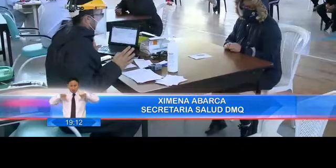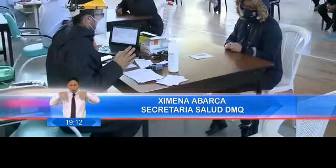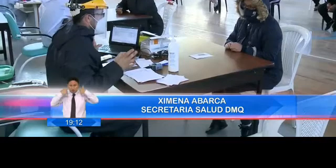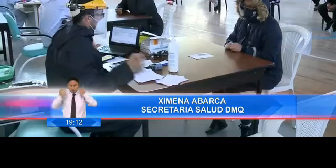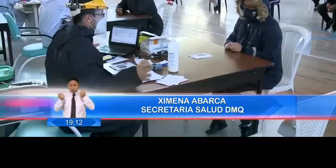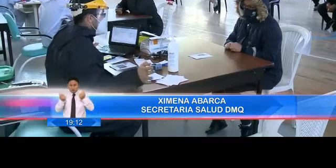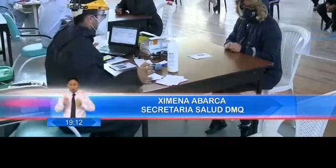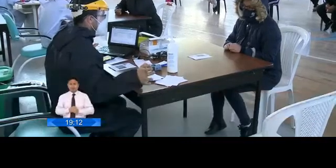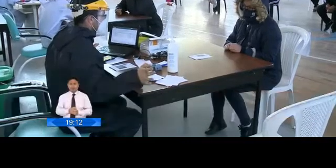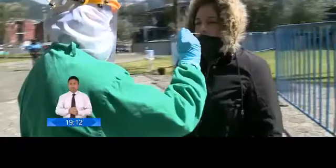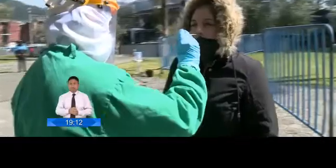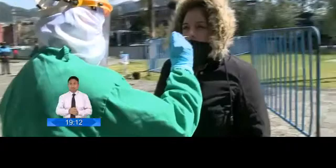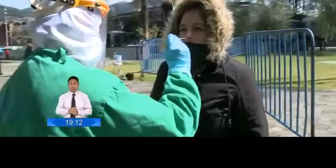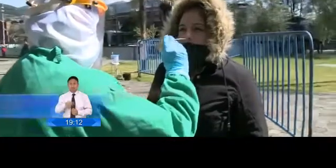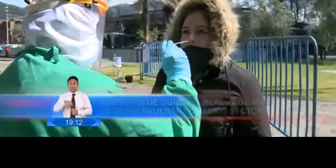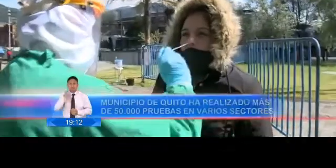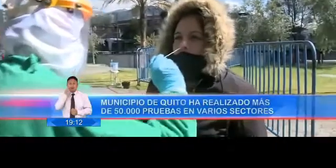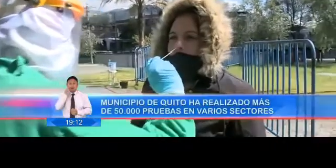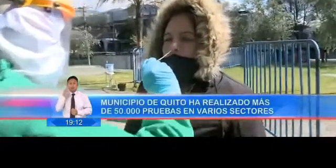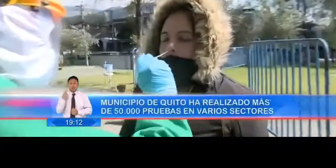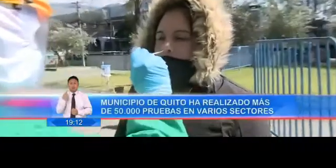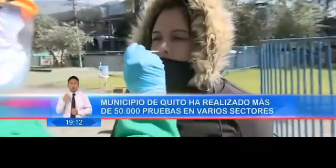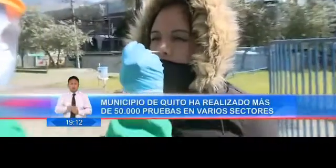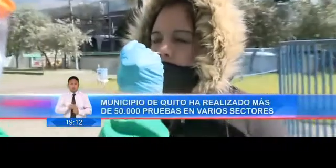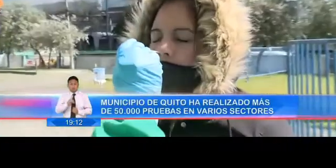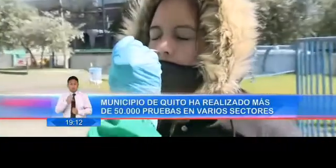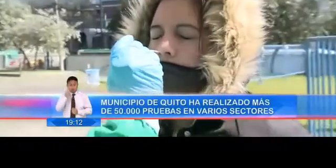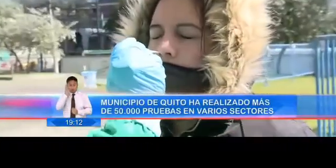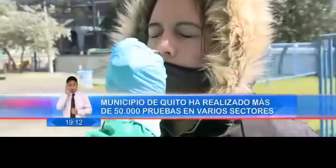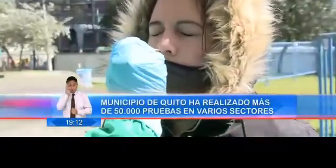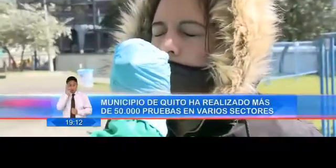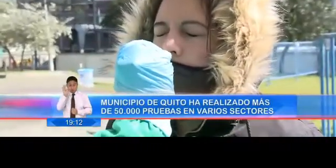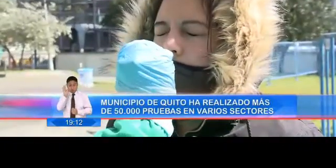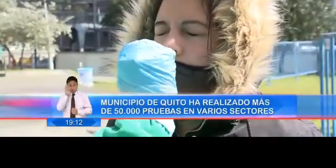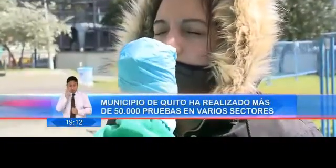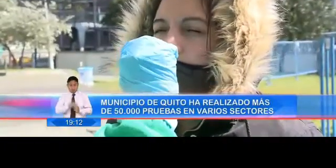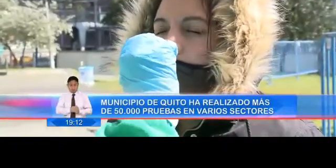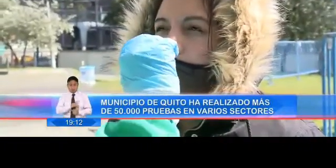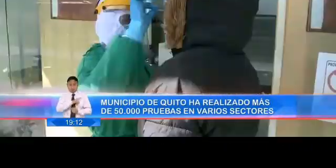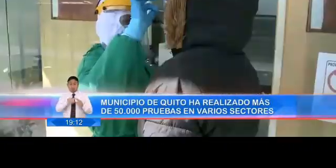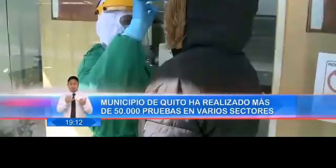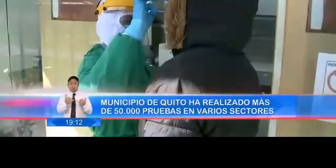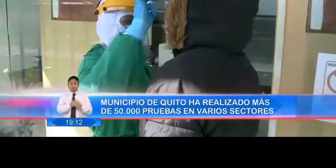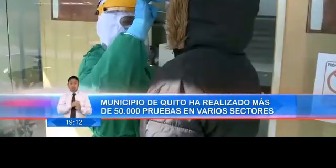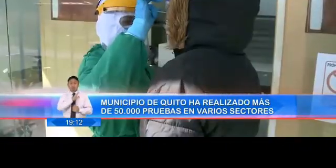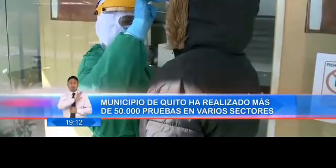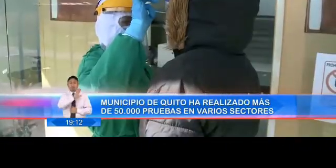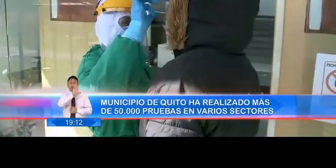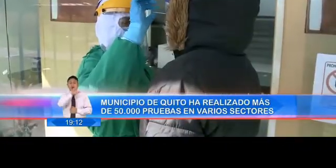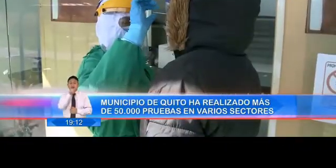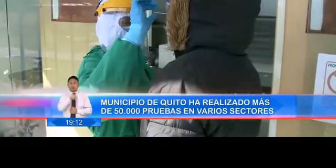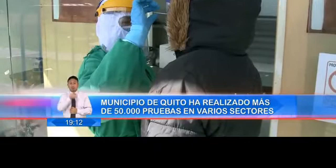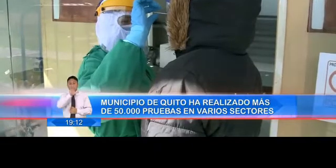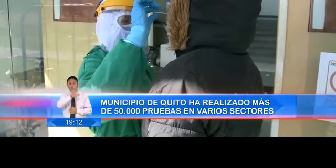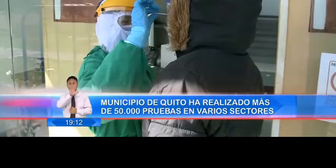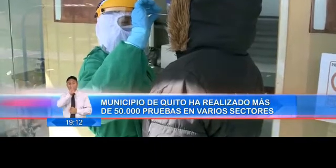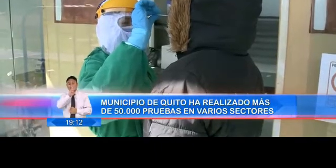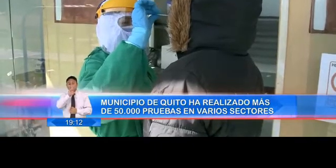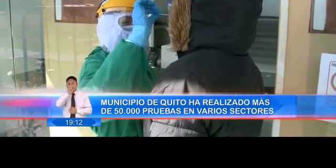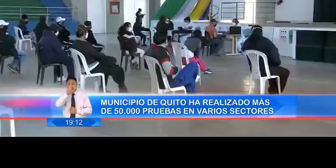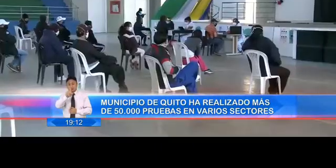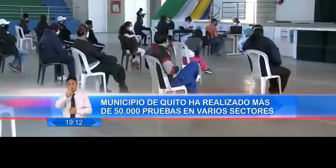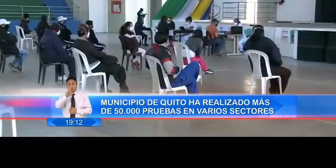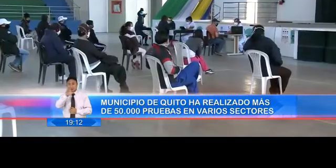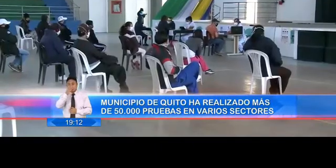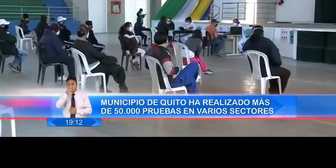Sobre el procesamiento de pruebas y tomas de muestras por parte del municipio, hasta la fecha son 53.516 pruebas